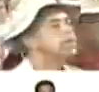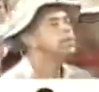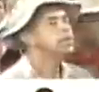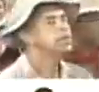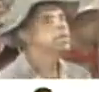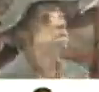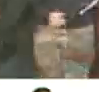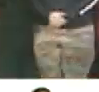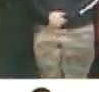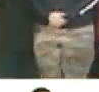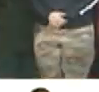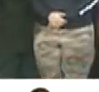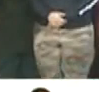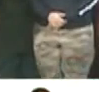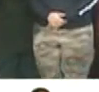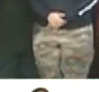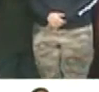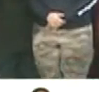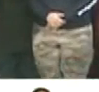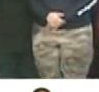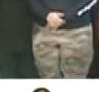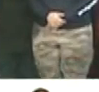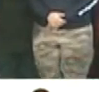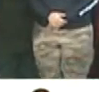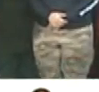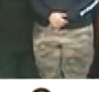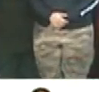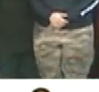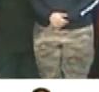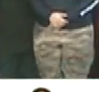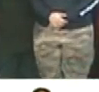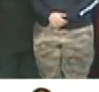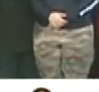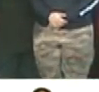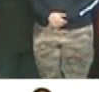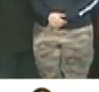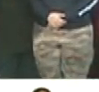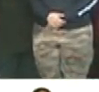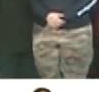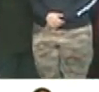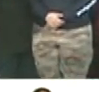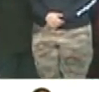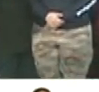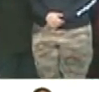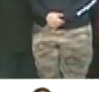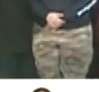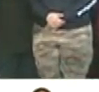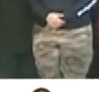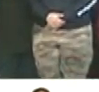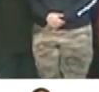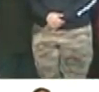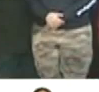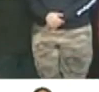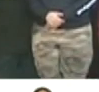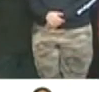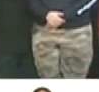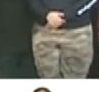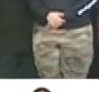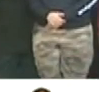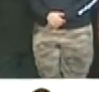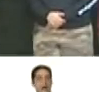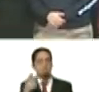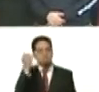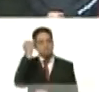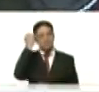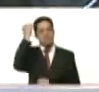a estas acciones espontáneas de aquello que comenzaba a germinar como concepto embrionario de la